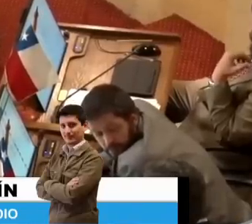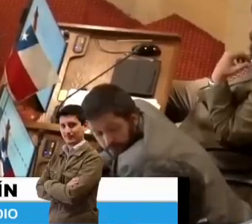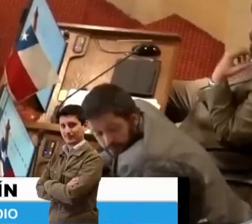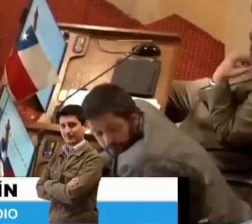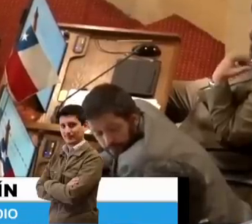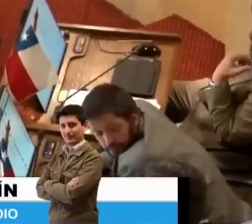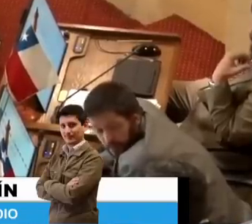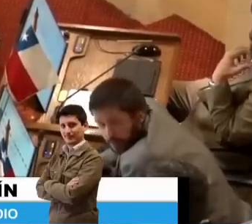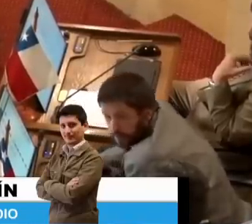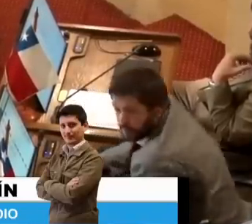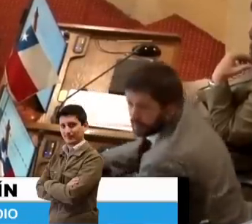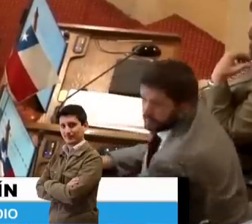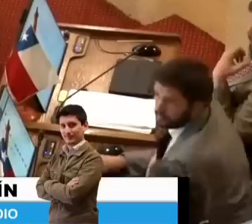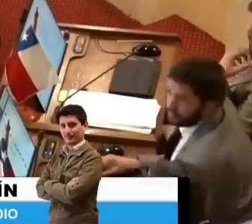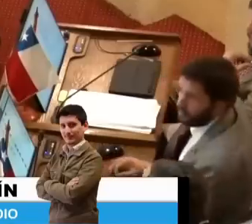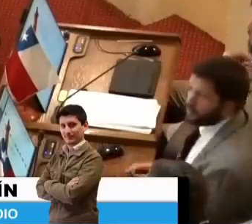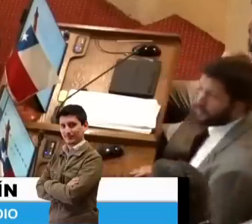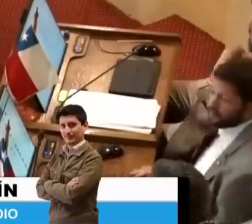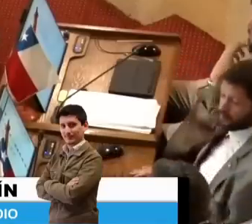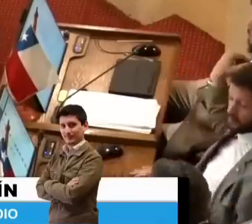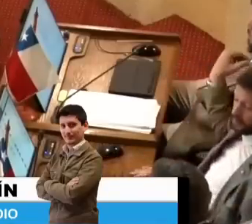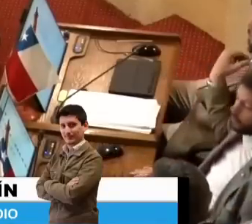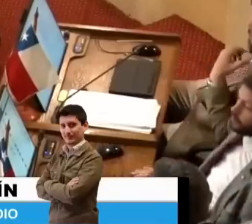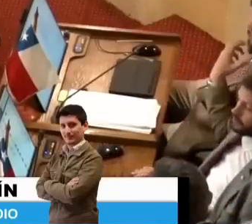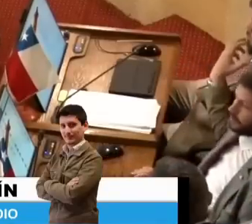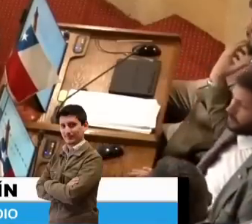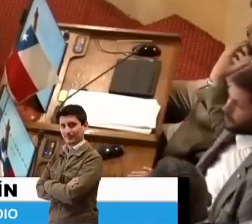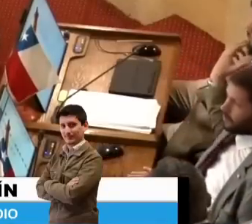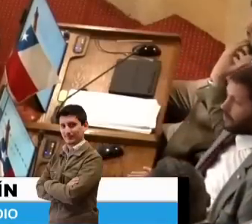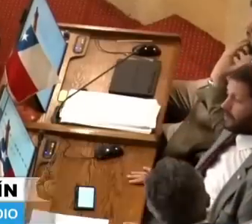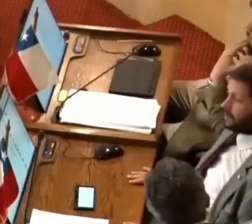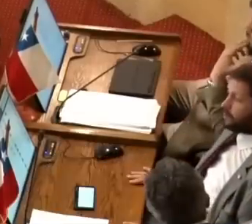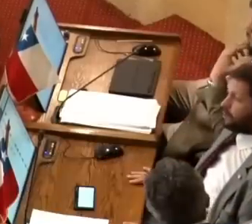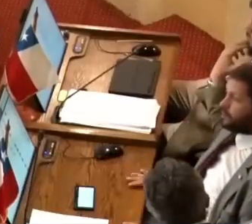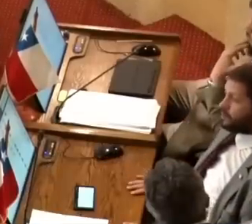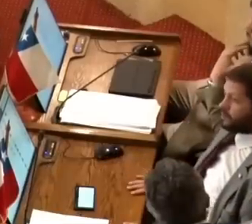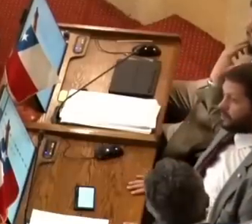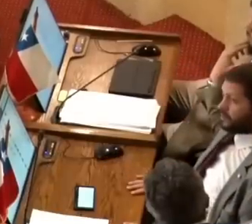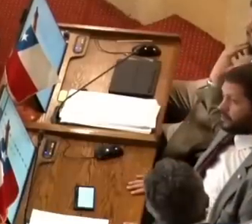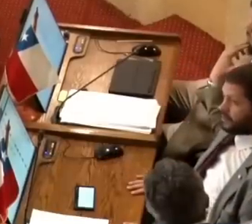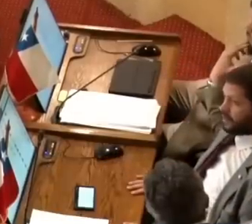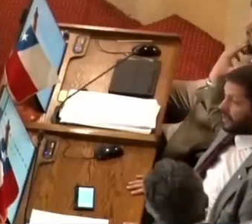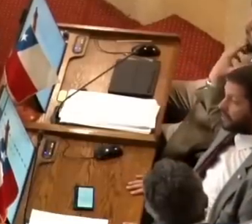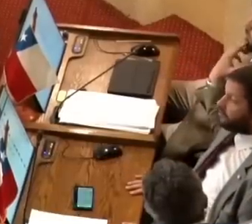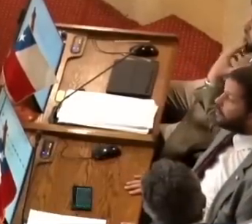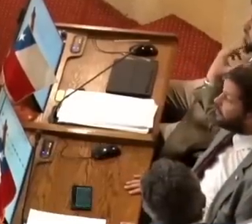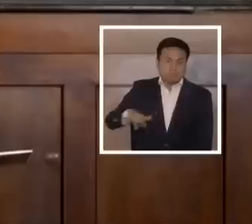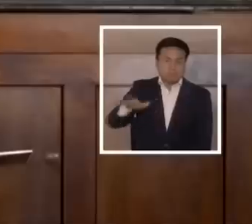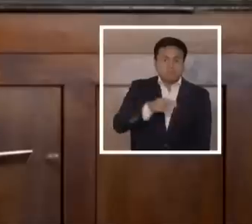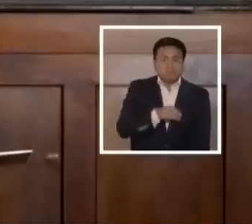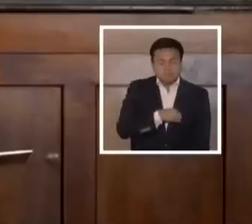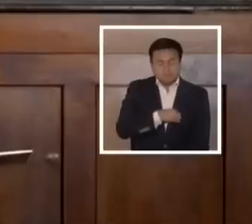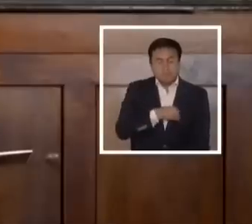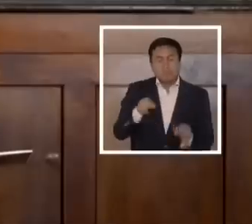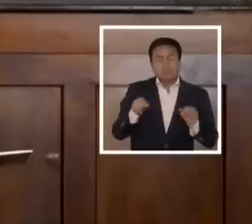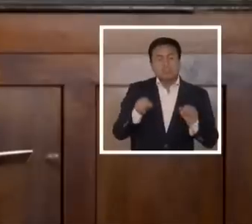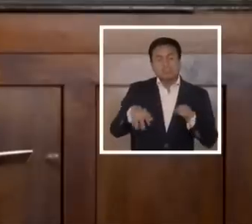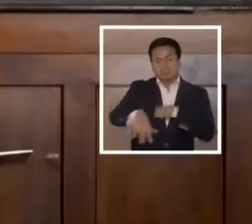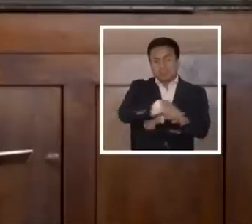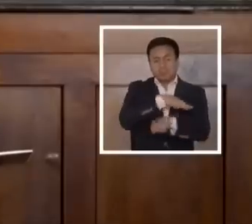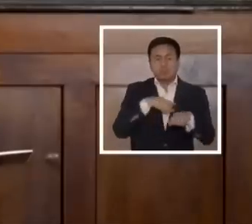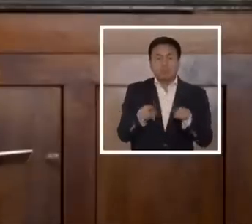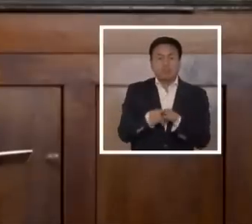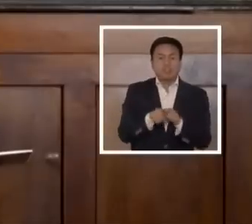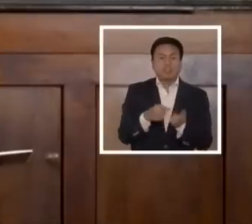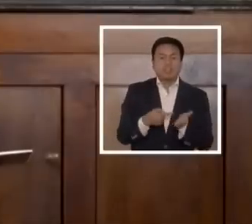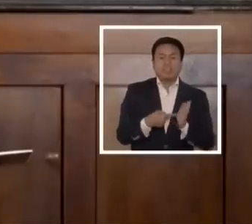al régimen tributario. Escuchamos al presidente. Cuando empezamos a salir adelante de una crisis larga, nuevamente hay un sector